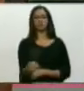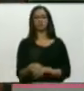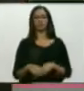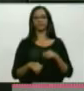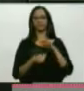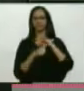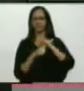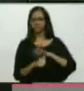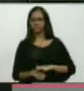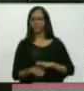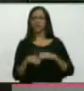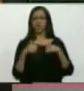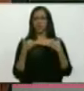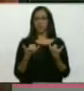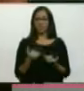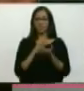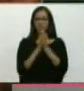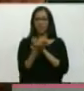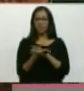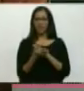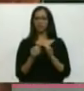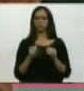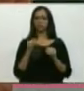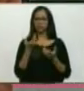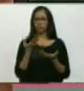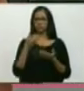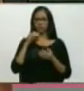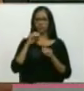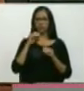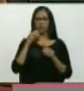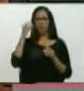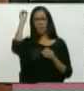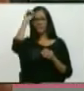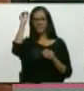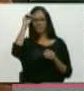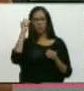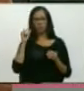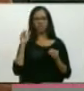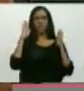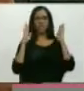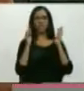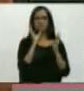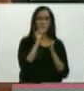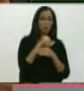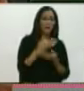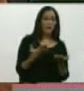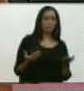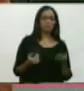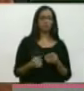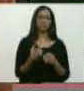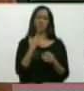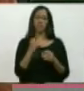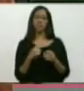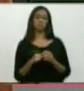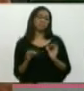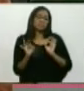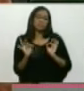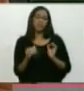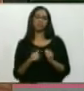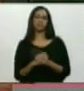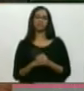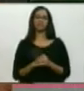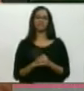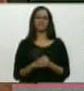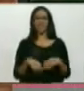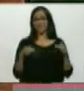y como ya se les están acabando sus carticas para la próxima elección presidencial, pues los tipos dijeron nada, pues. El